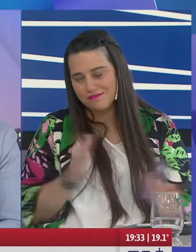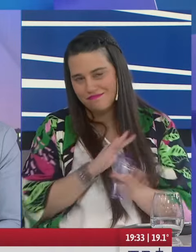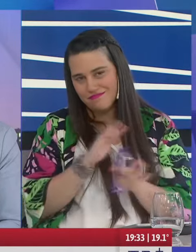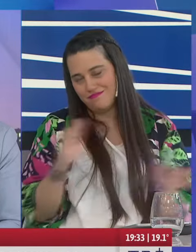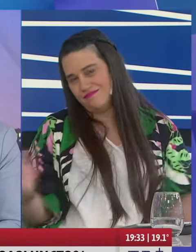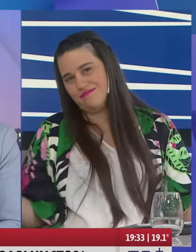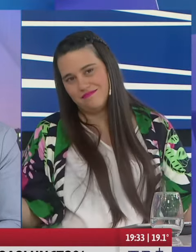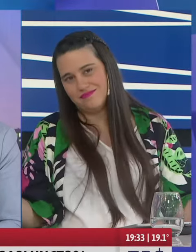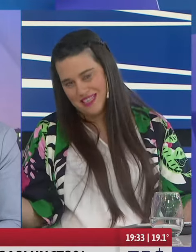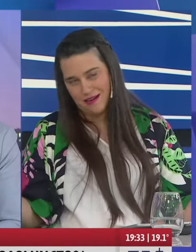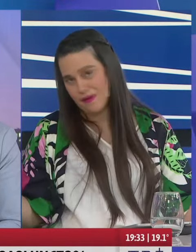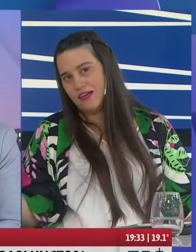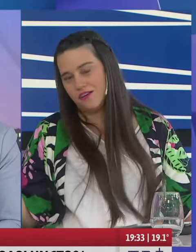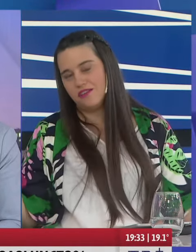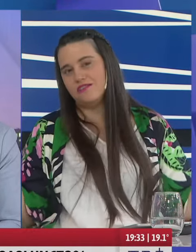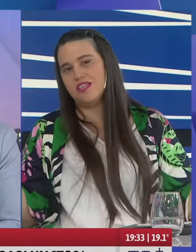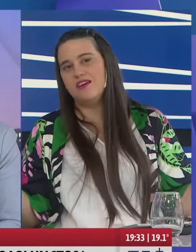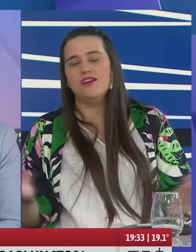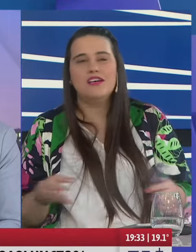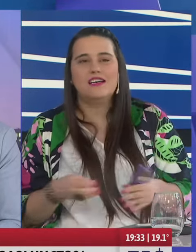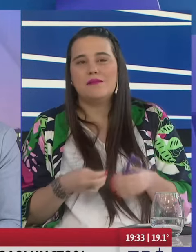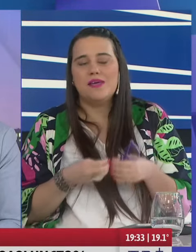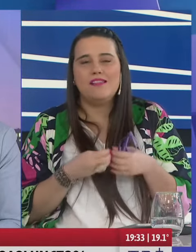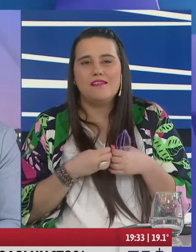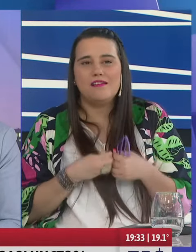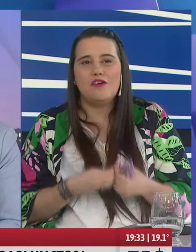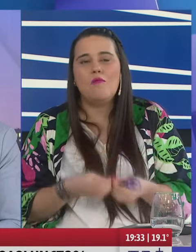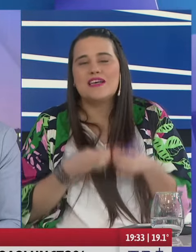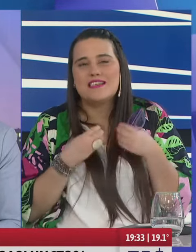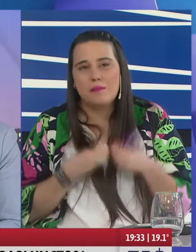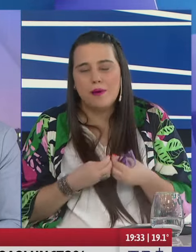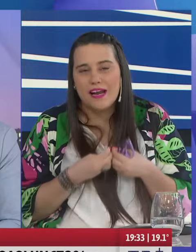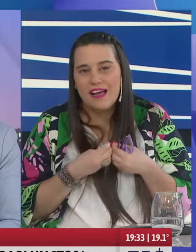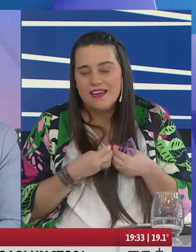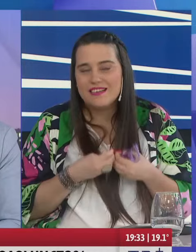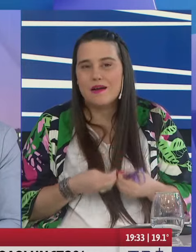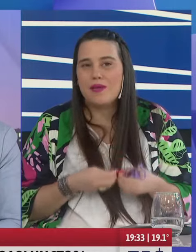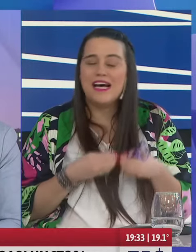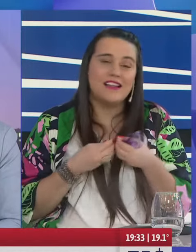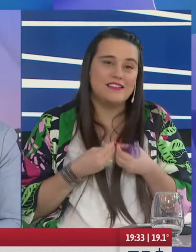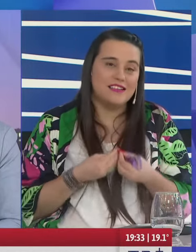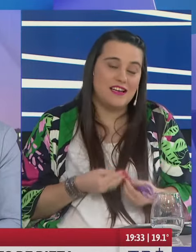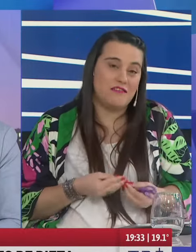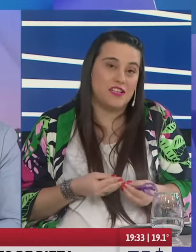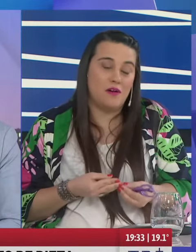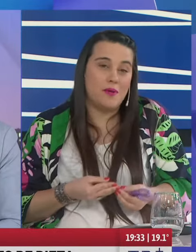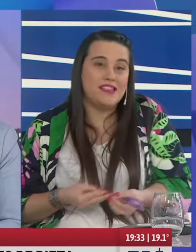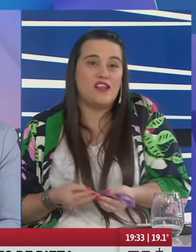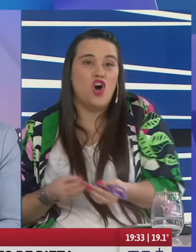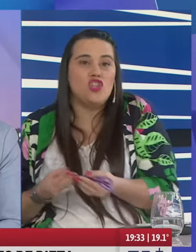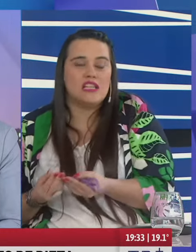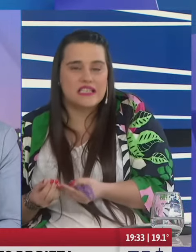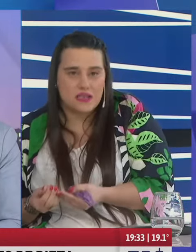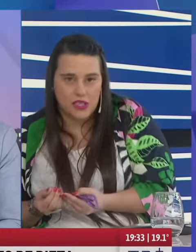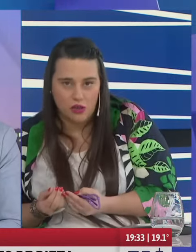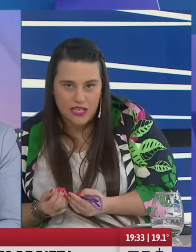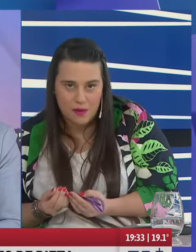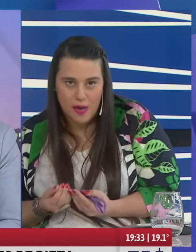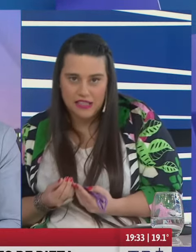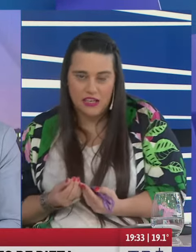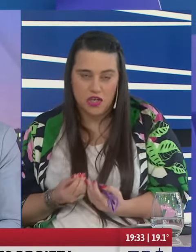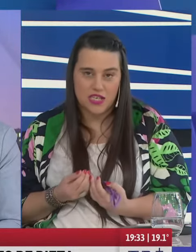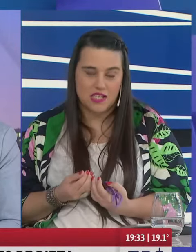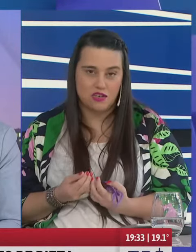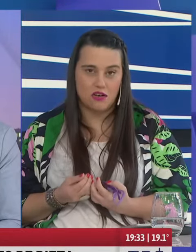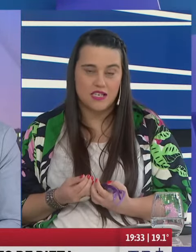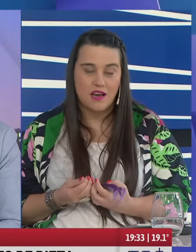absolutamente desarmado, ¿no? Entonces digo, también, ¿cómo haces para terminar de entender efectivamente a dónde se va toda esa